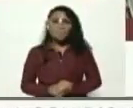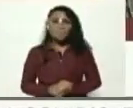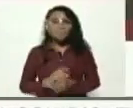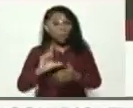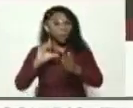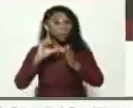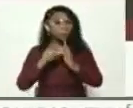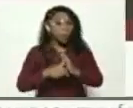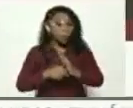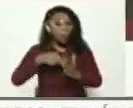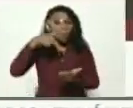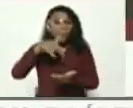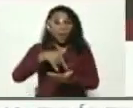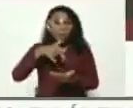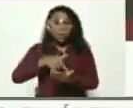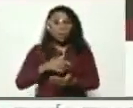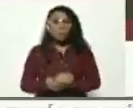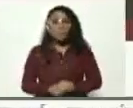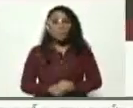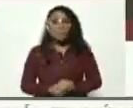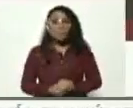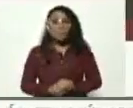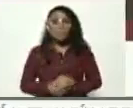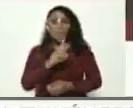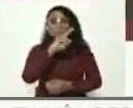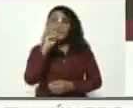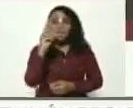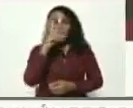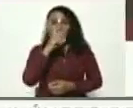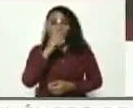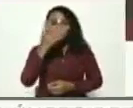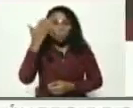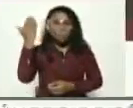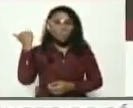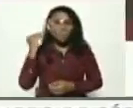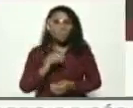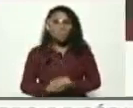Luego Carabobo, hace 200 años.